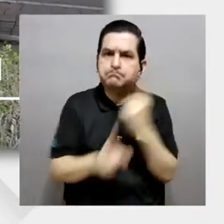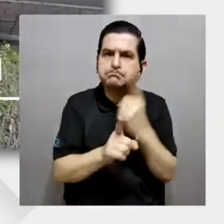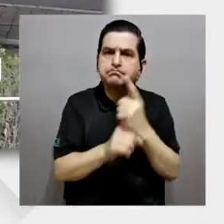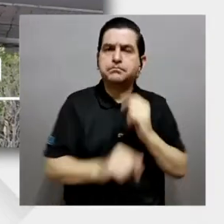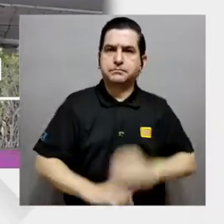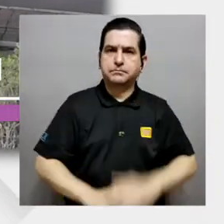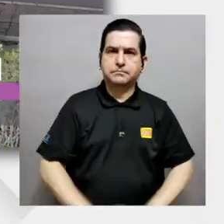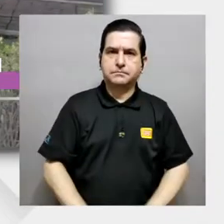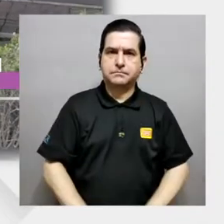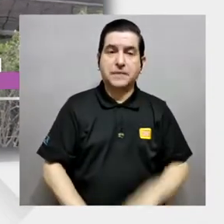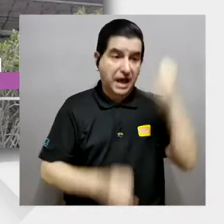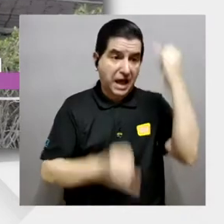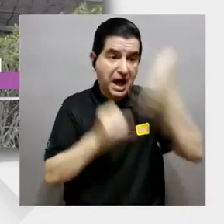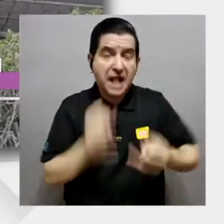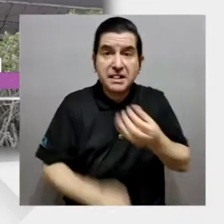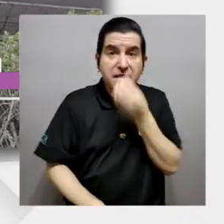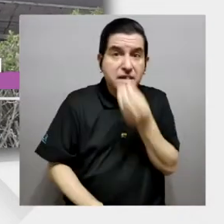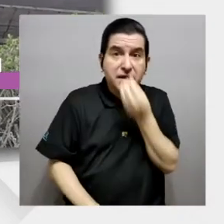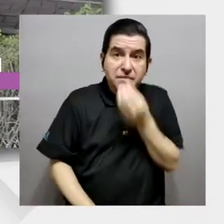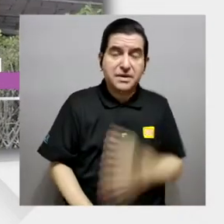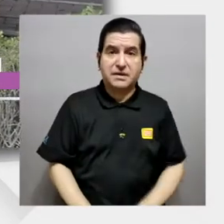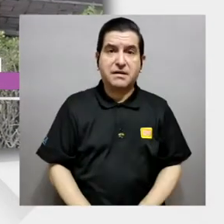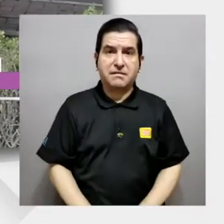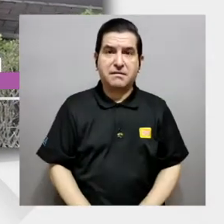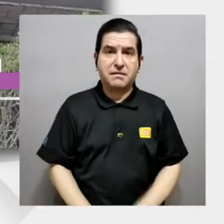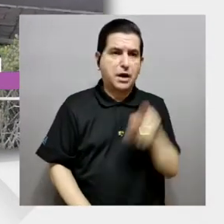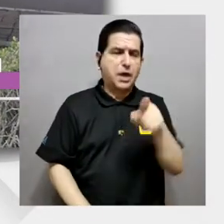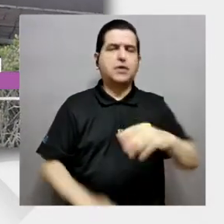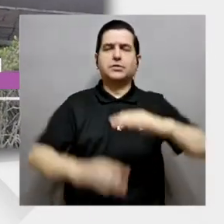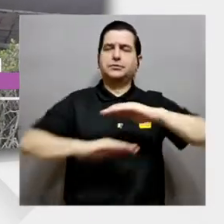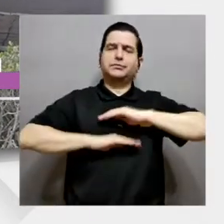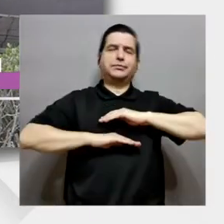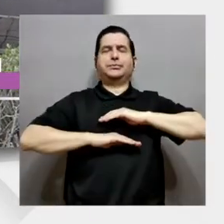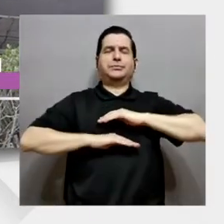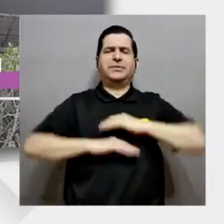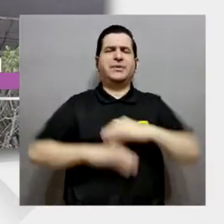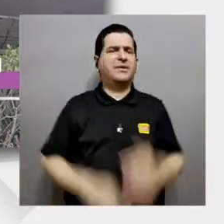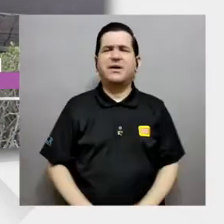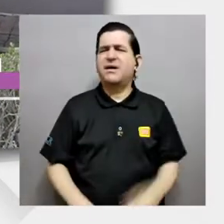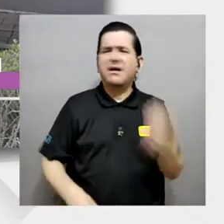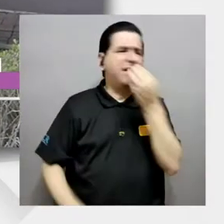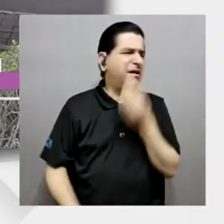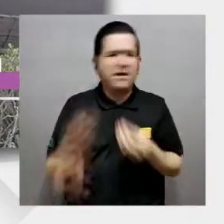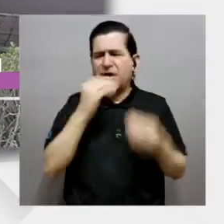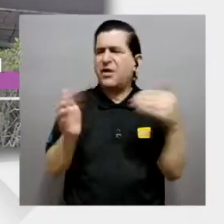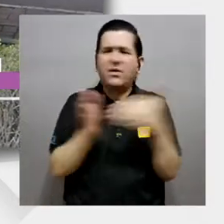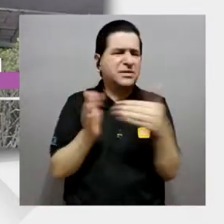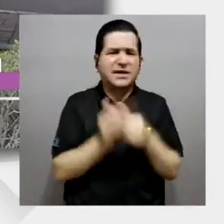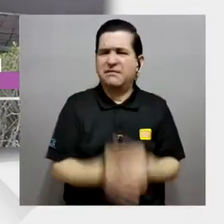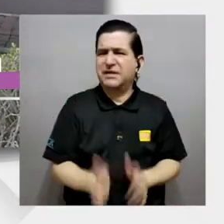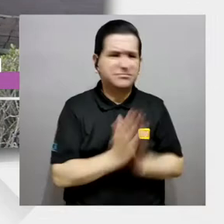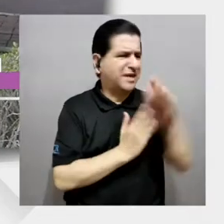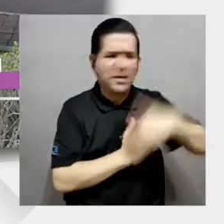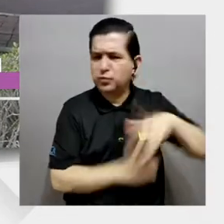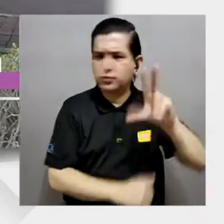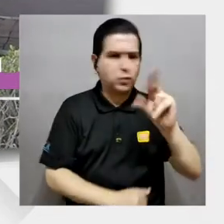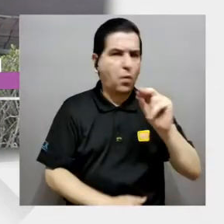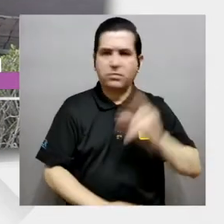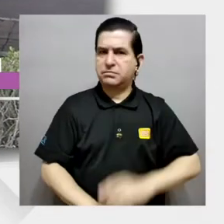razonables. Cuando terminan de comer y están satisfechos, no comen de más, no comen en